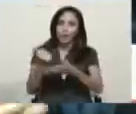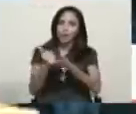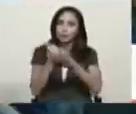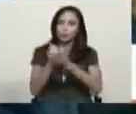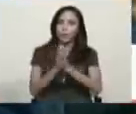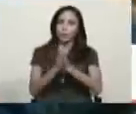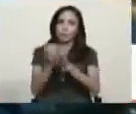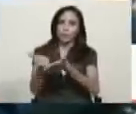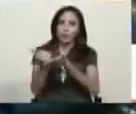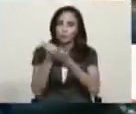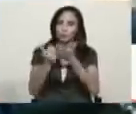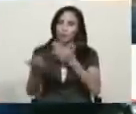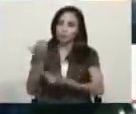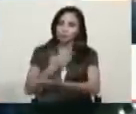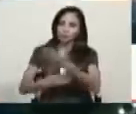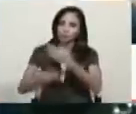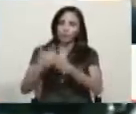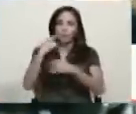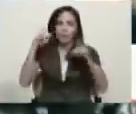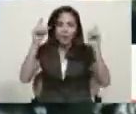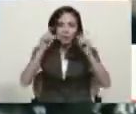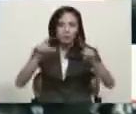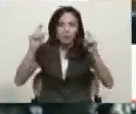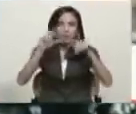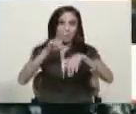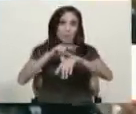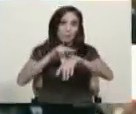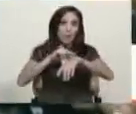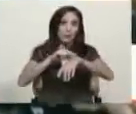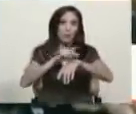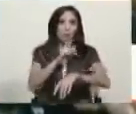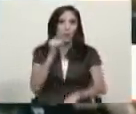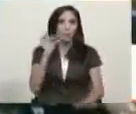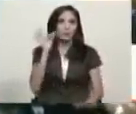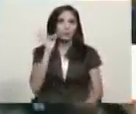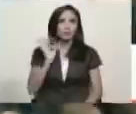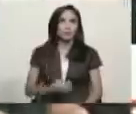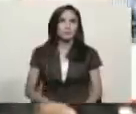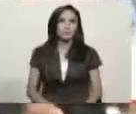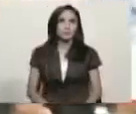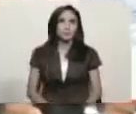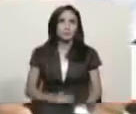nuestra solicitud de ayuda para formar médicos y médicas.